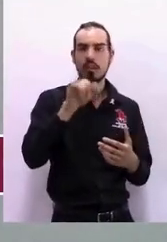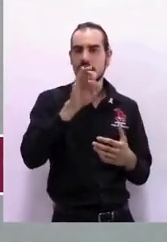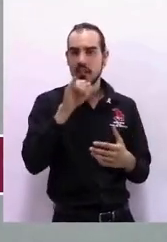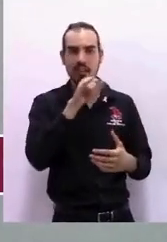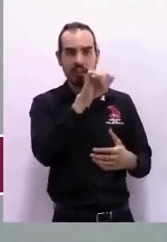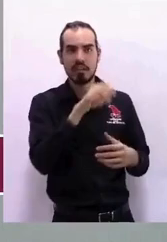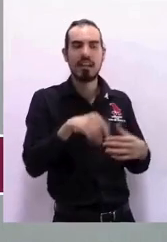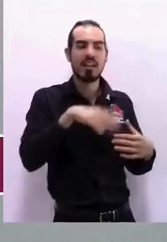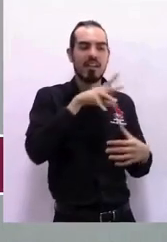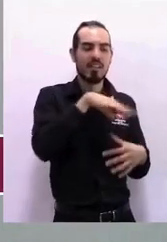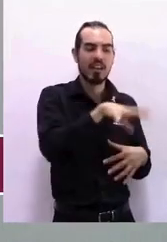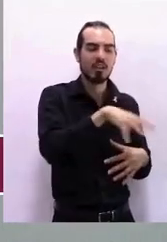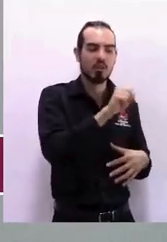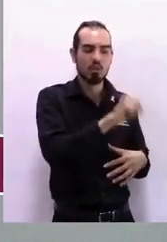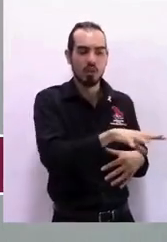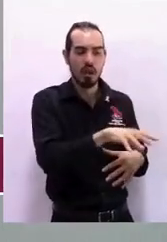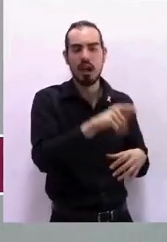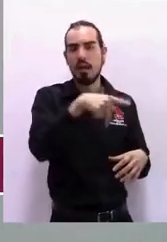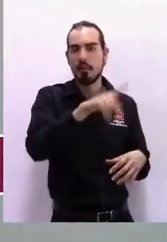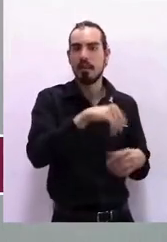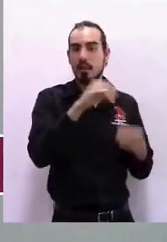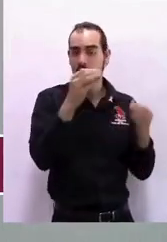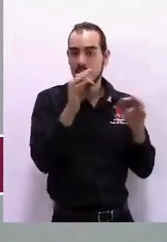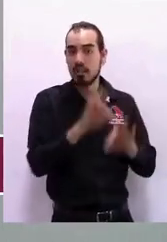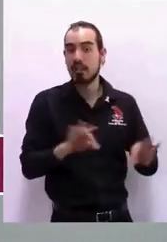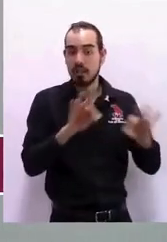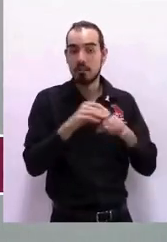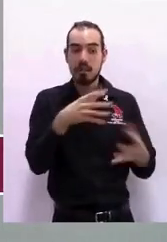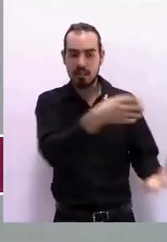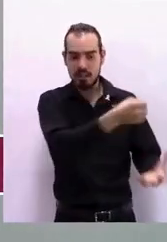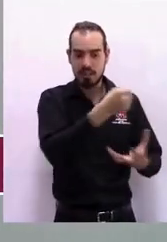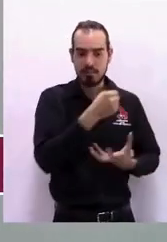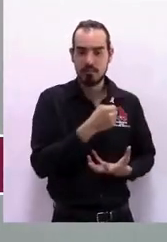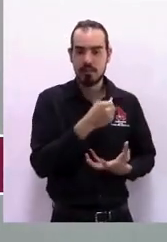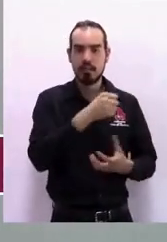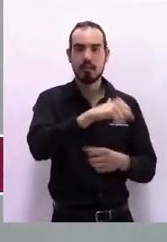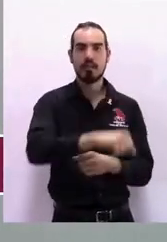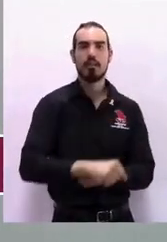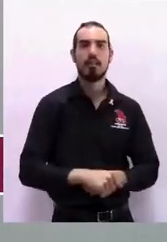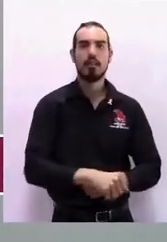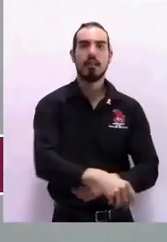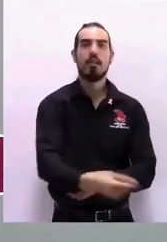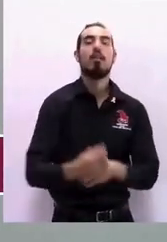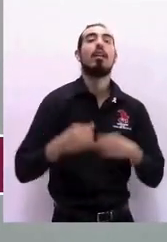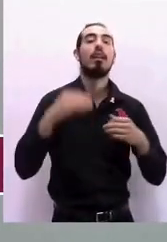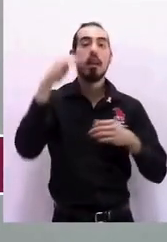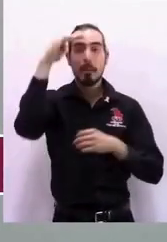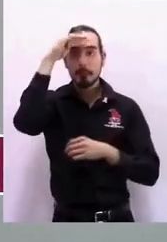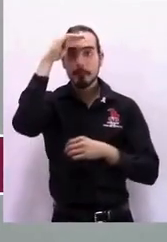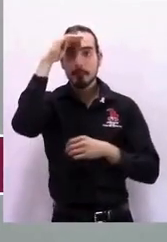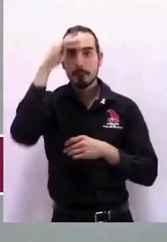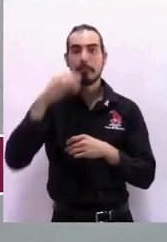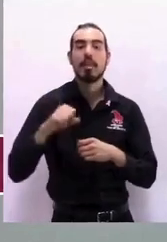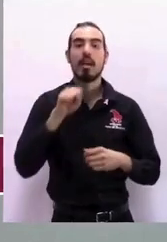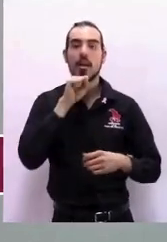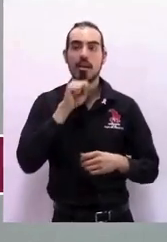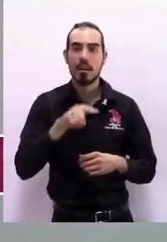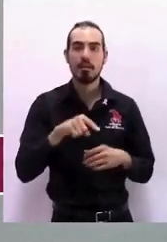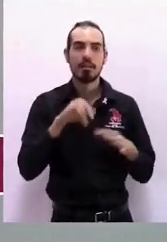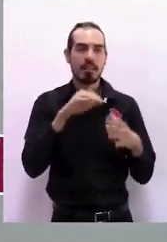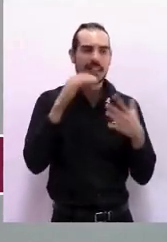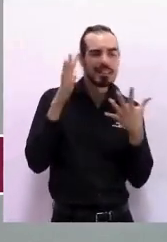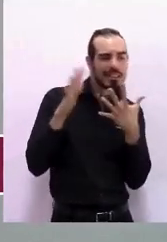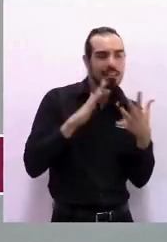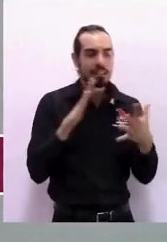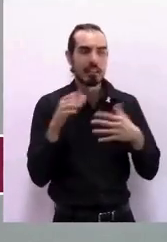basura pero pues hay que invertir para que se vea mucho mejor este también hemos pensado es es un poco complejo